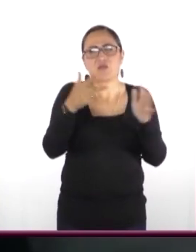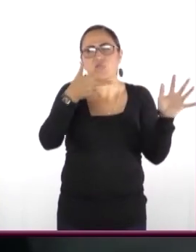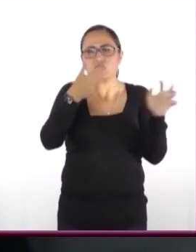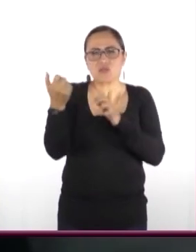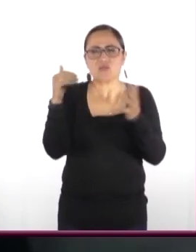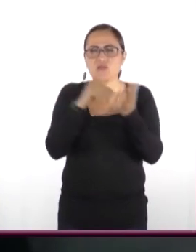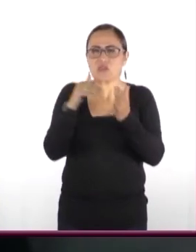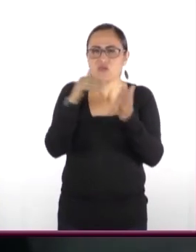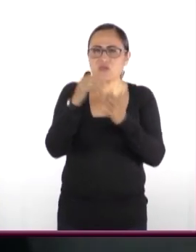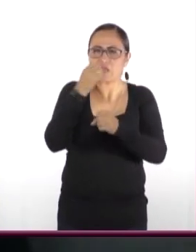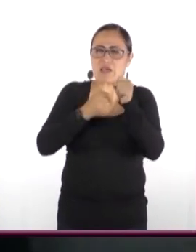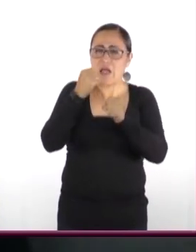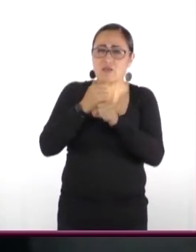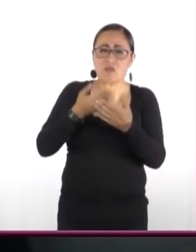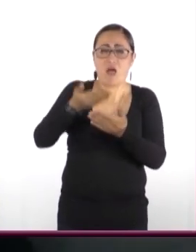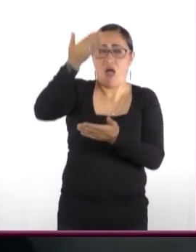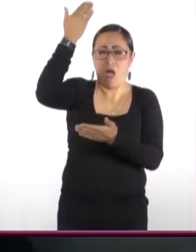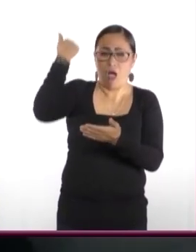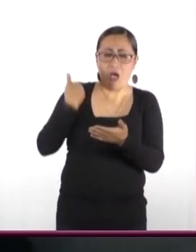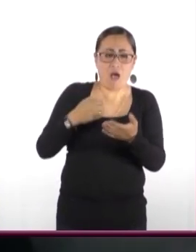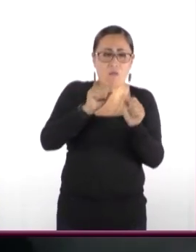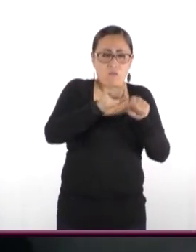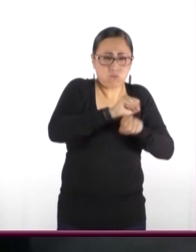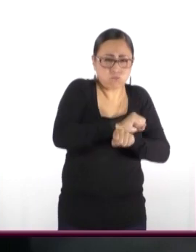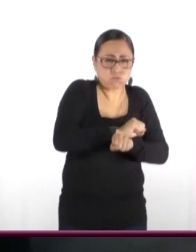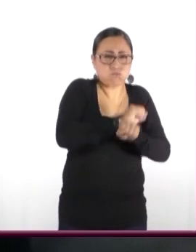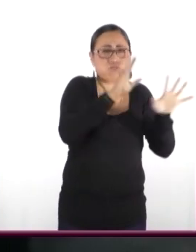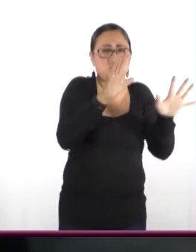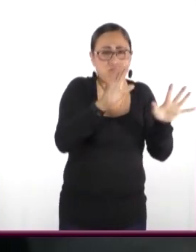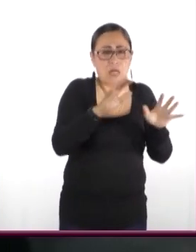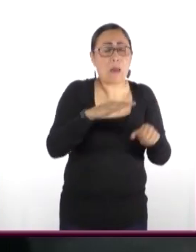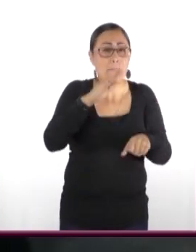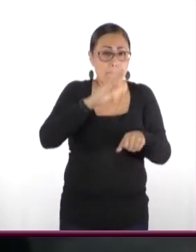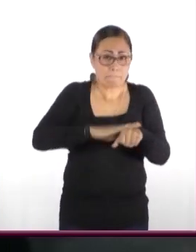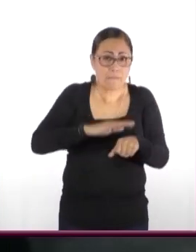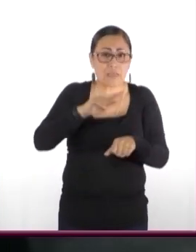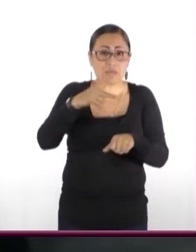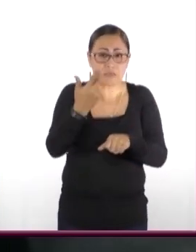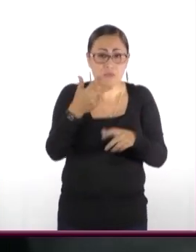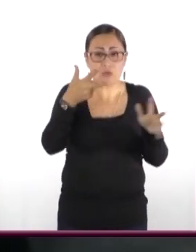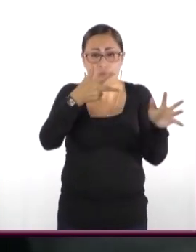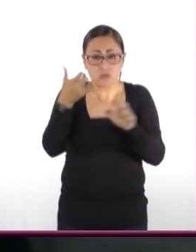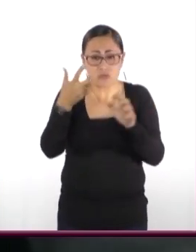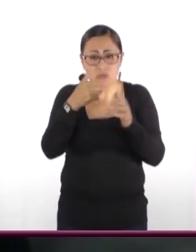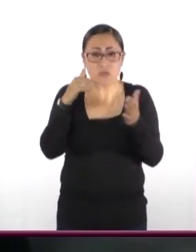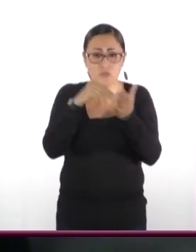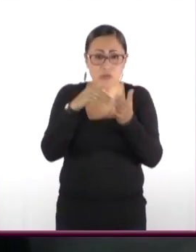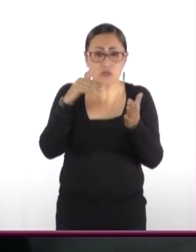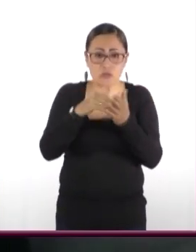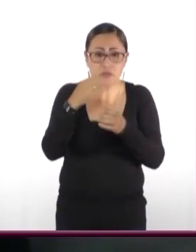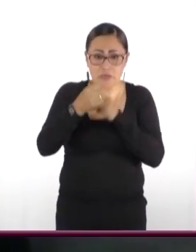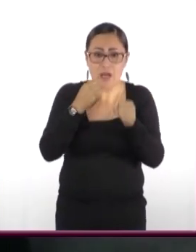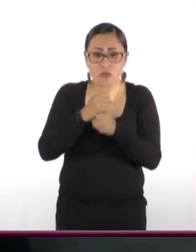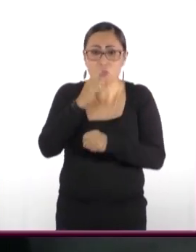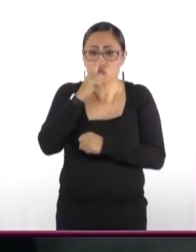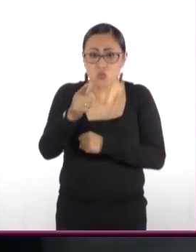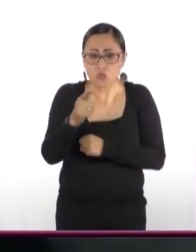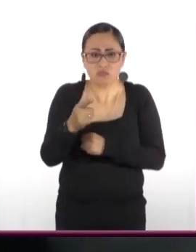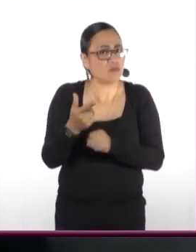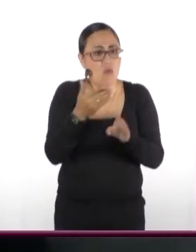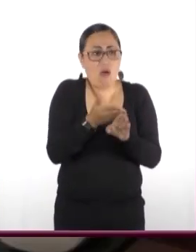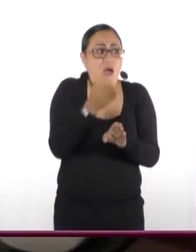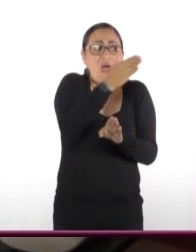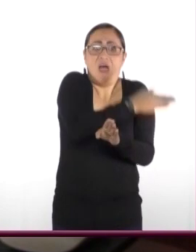13.800 millones de años. Entonces, el universo no puede medir más de 13.800 años luz, porque simplemente no había